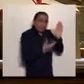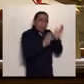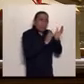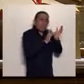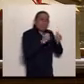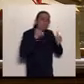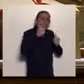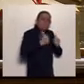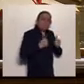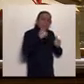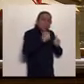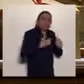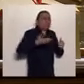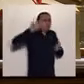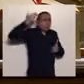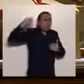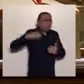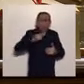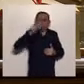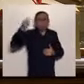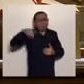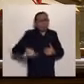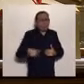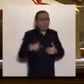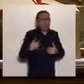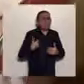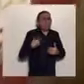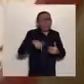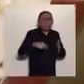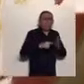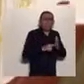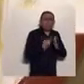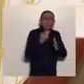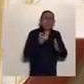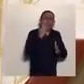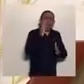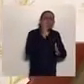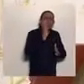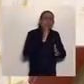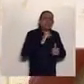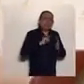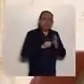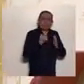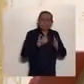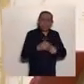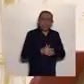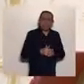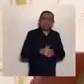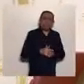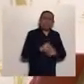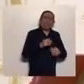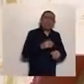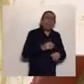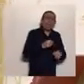Cristo peregrino que le hemos utilizado muchas veces en esta querida ciudad de Buenos Aires. y para la misión,